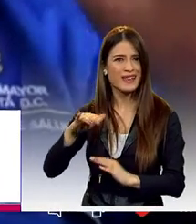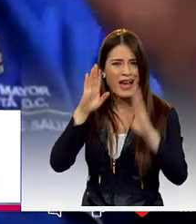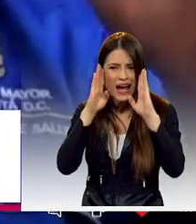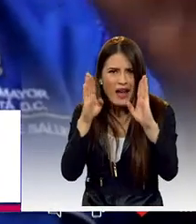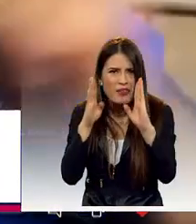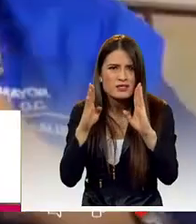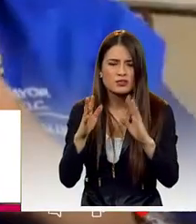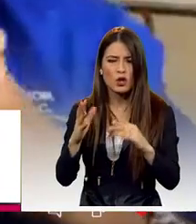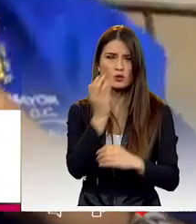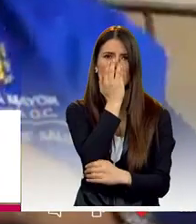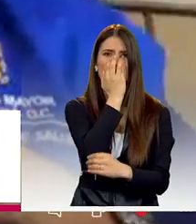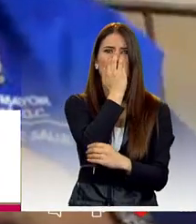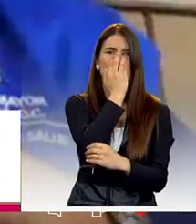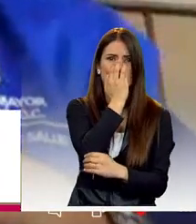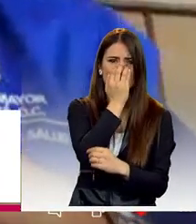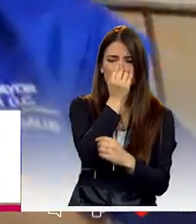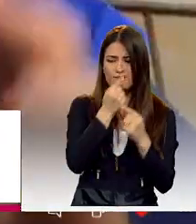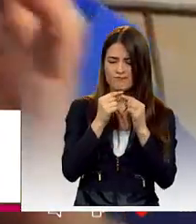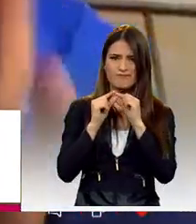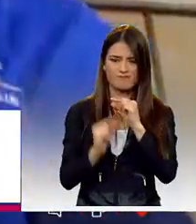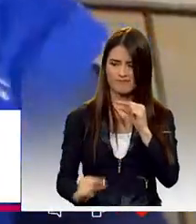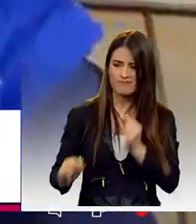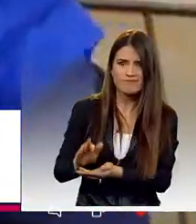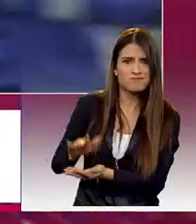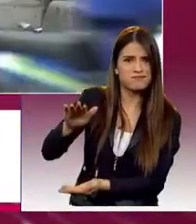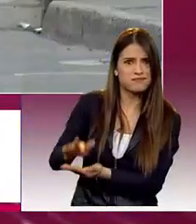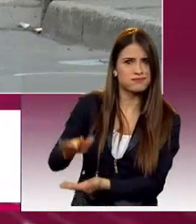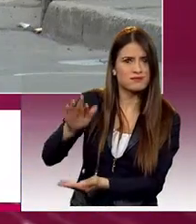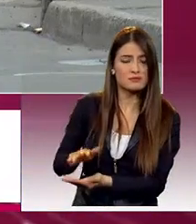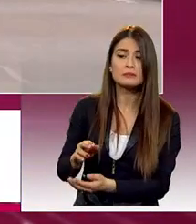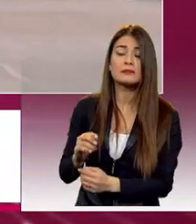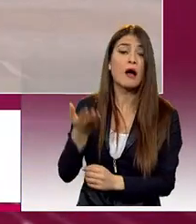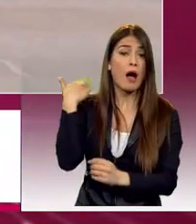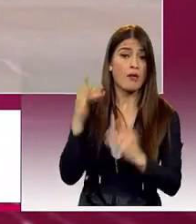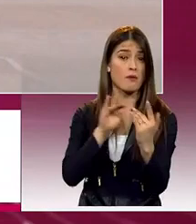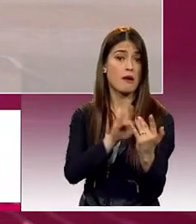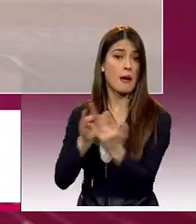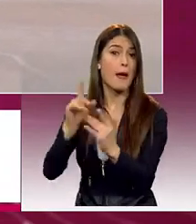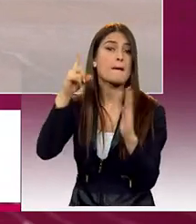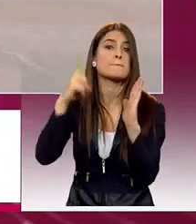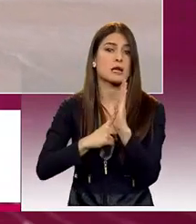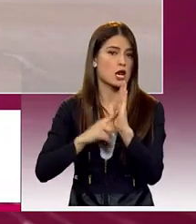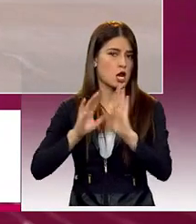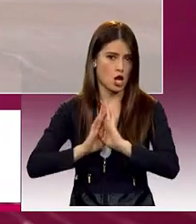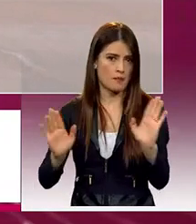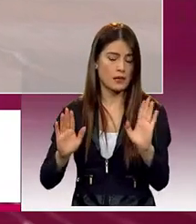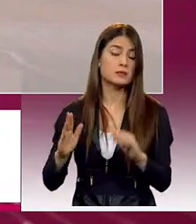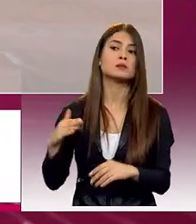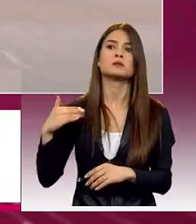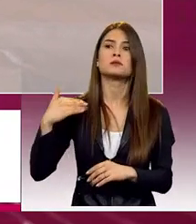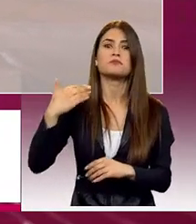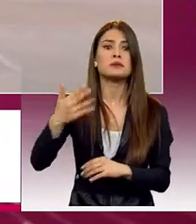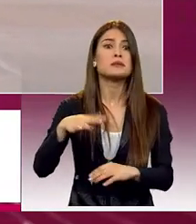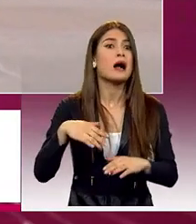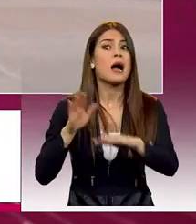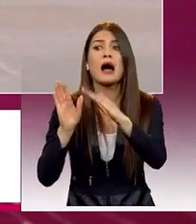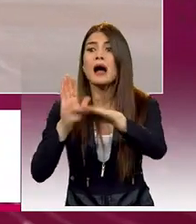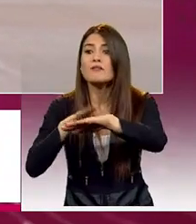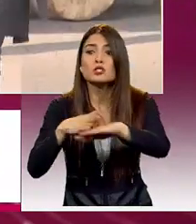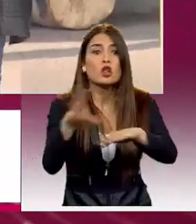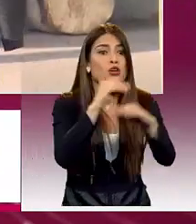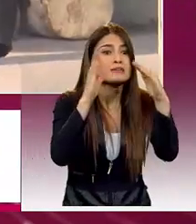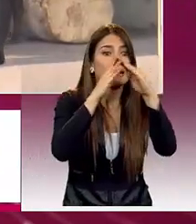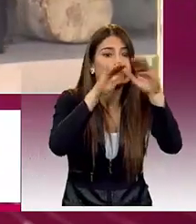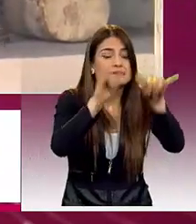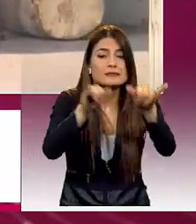o en enero de este año teníamos 1,000 camas. Con el confinamiento social logramos que 300 de esas camas